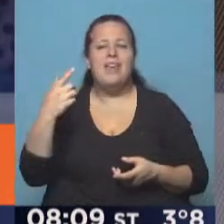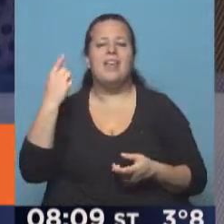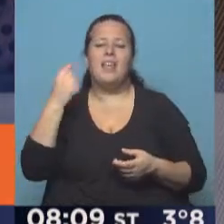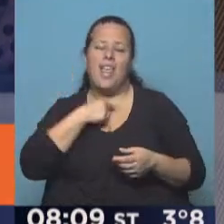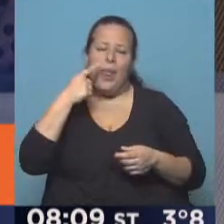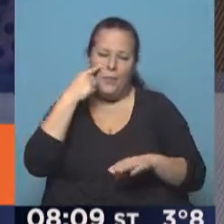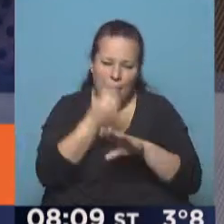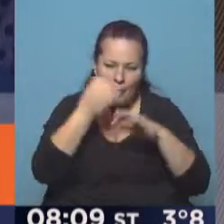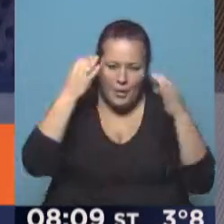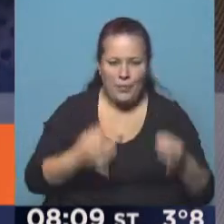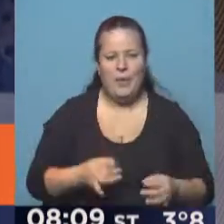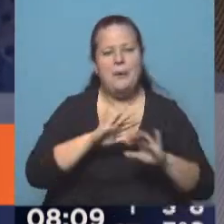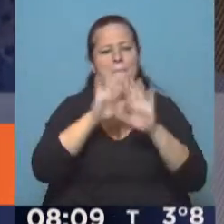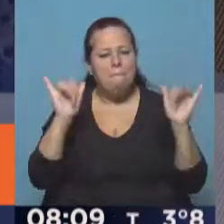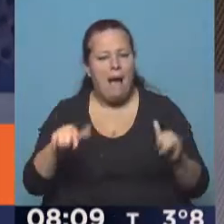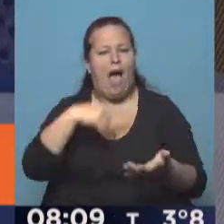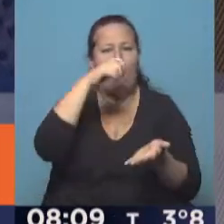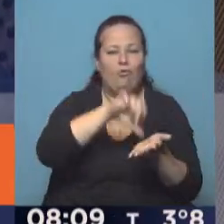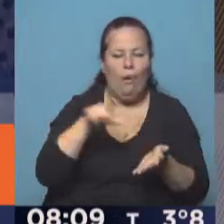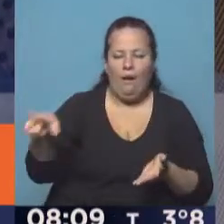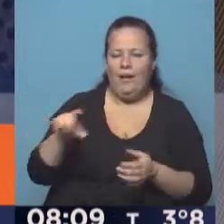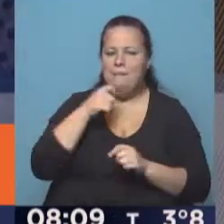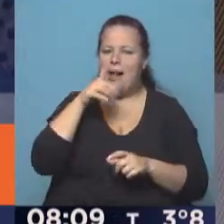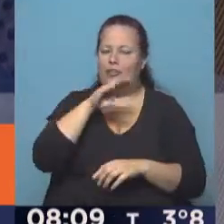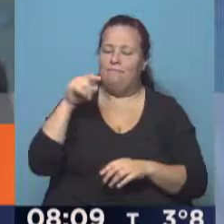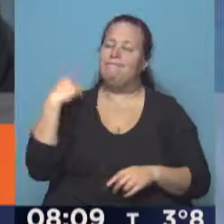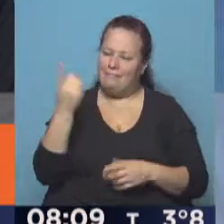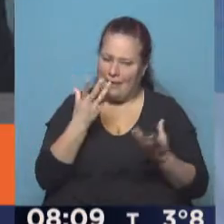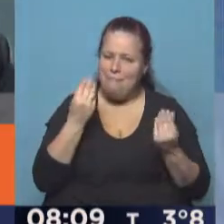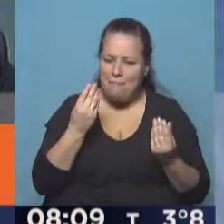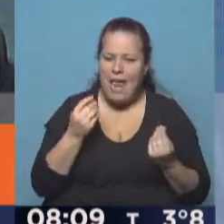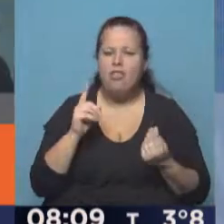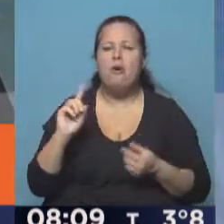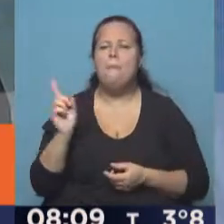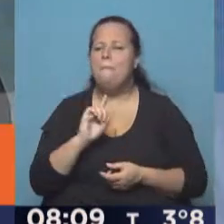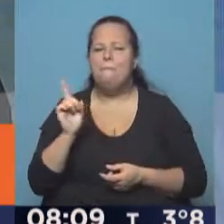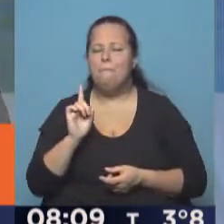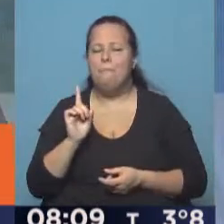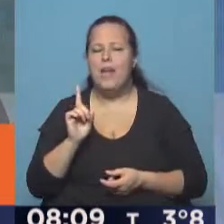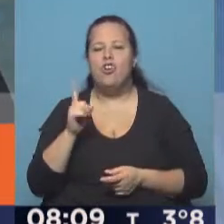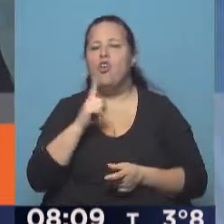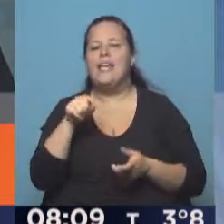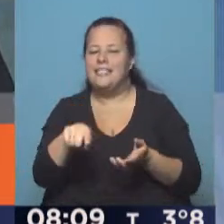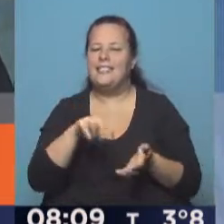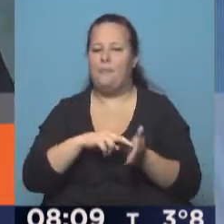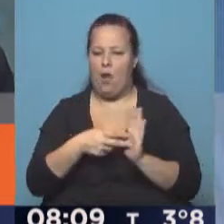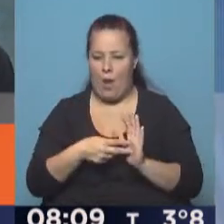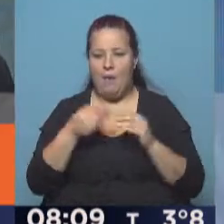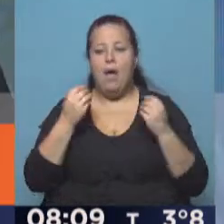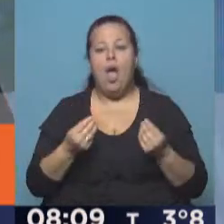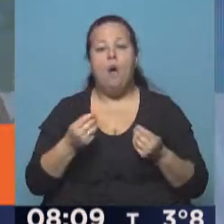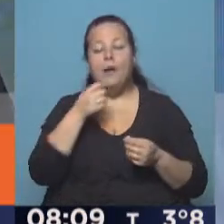voluntad de ir a vivir en paz a otro lado. Hay un gran miedo, pero no necesariamente es el problema. Porque